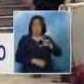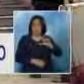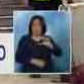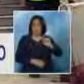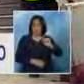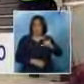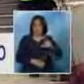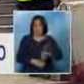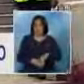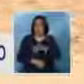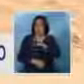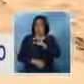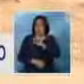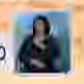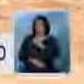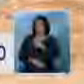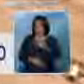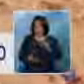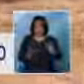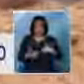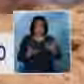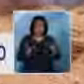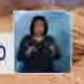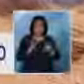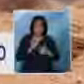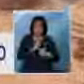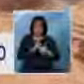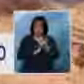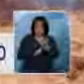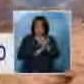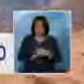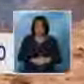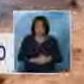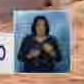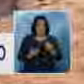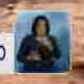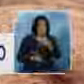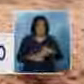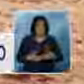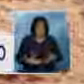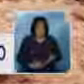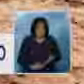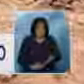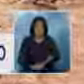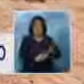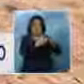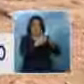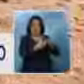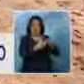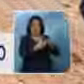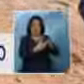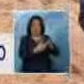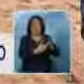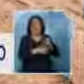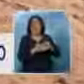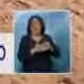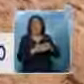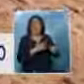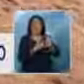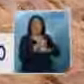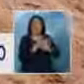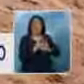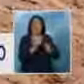cáceres quiero enseñarles cómo está también este muro que vendría a ser cerco perimétrico del